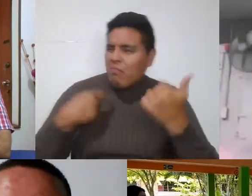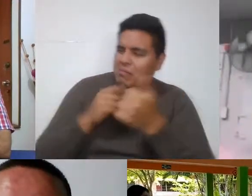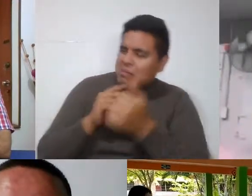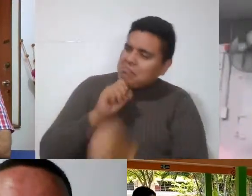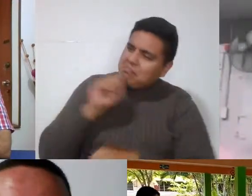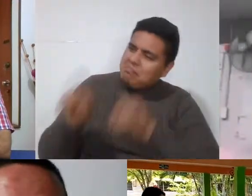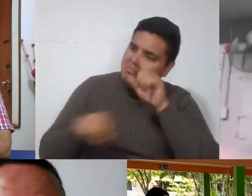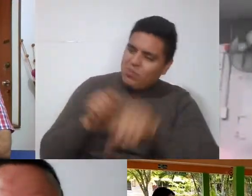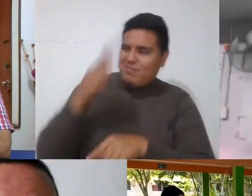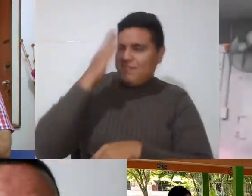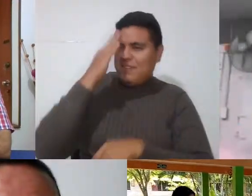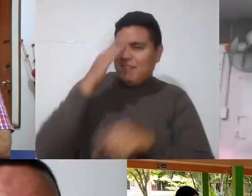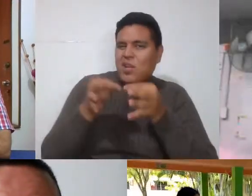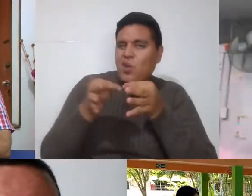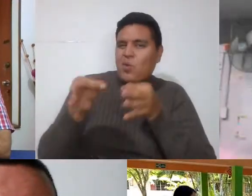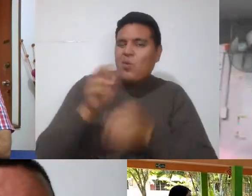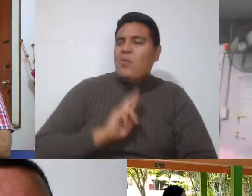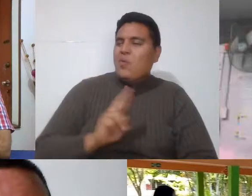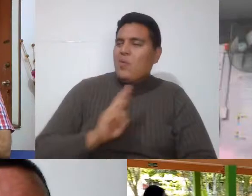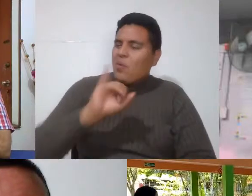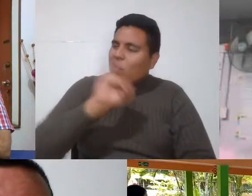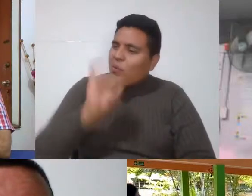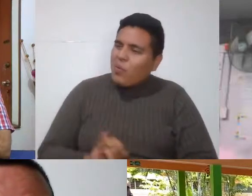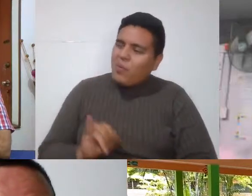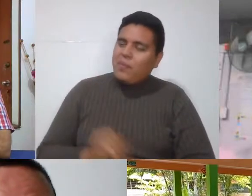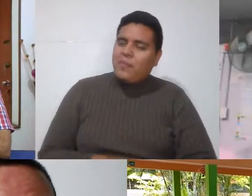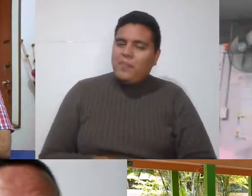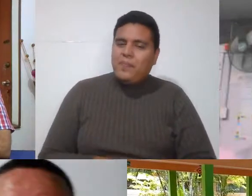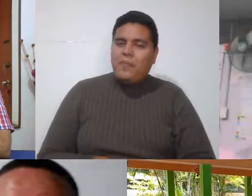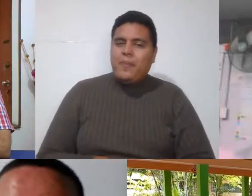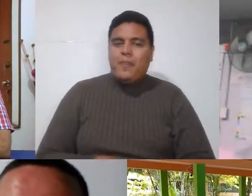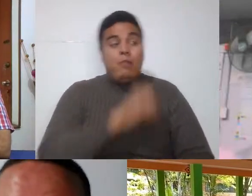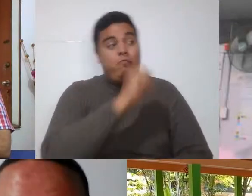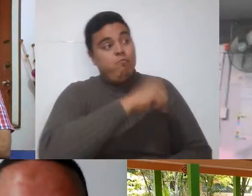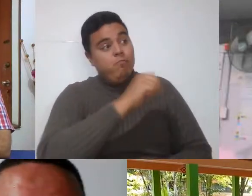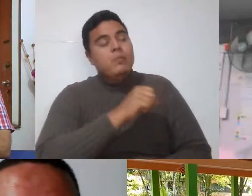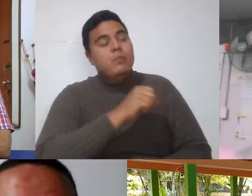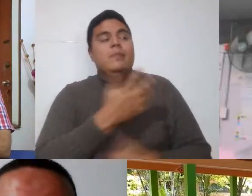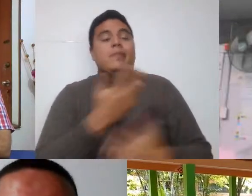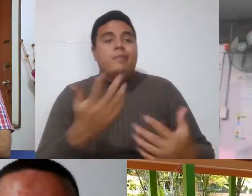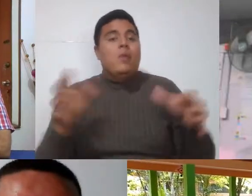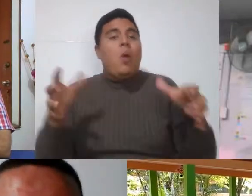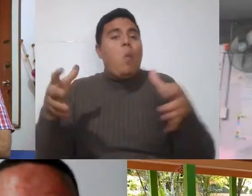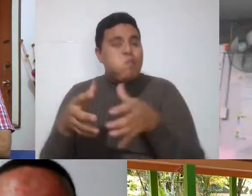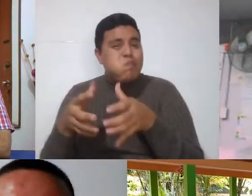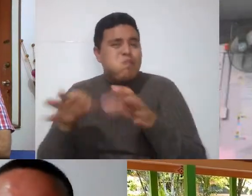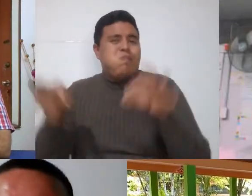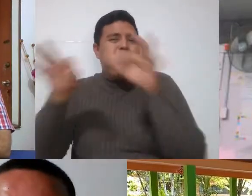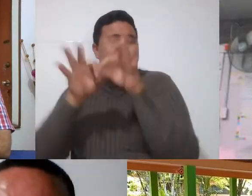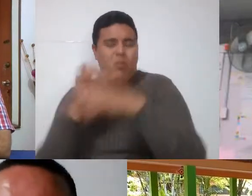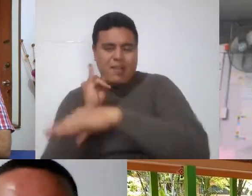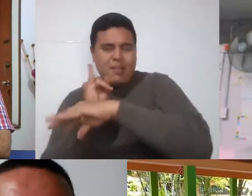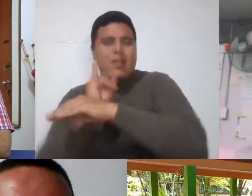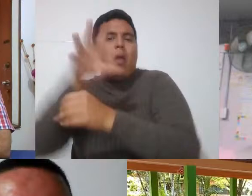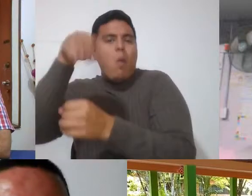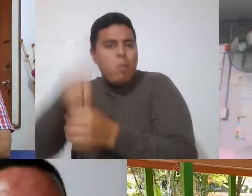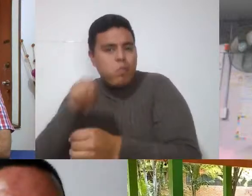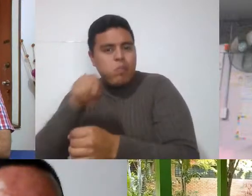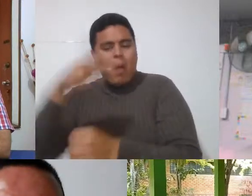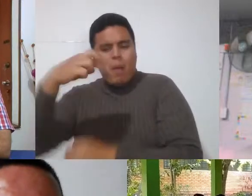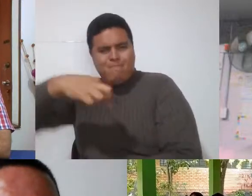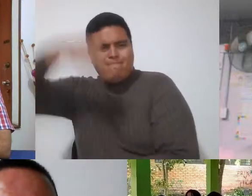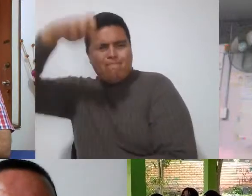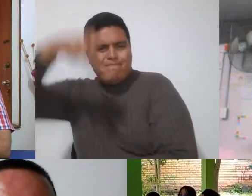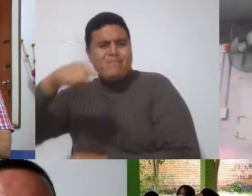que tenemos una fortaleza muy importante en nuestra institución educativa. Tenemos un equipo profesional preparado que ha venido trabajando durante